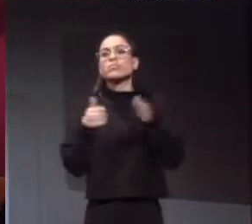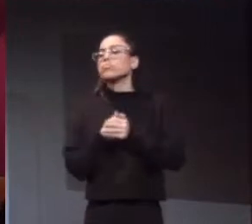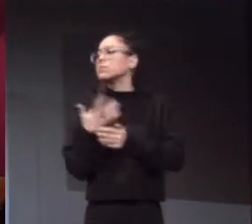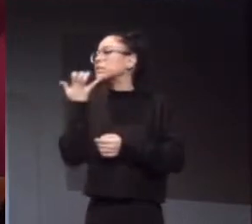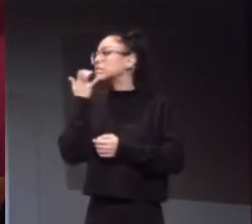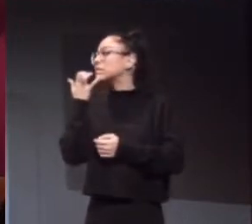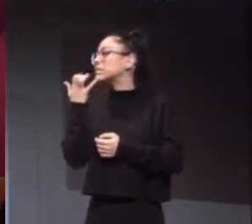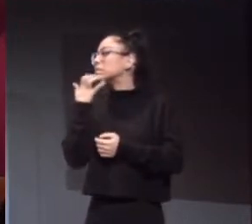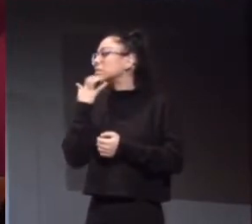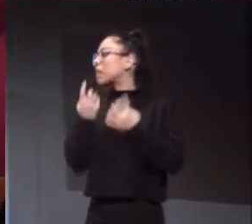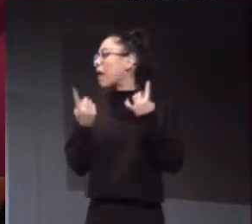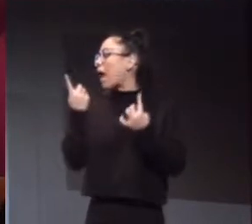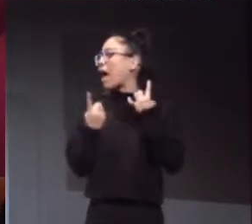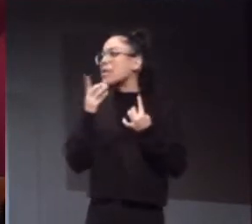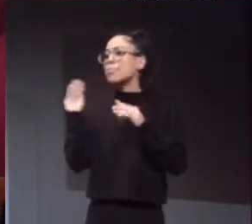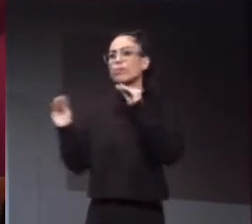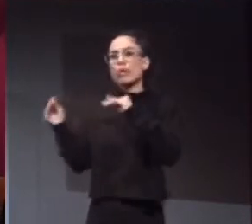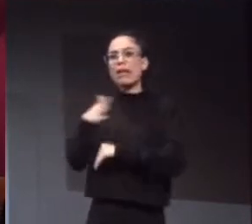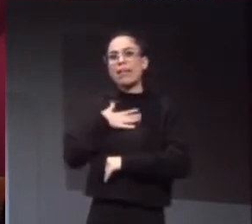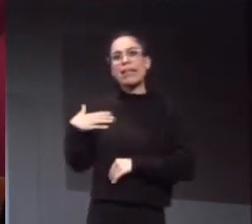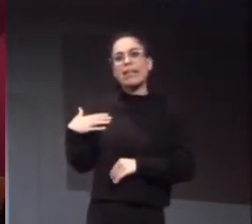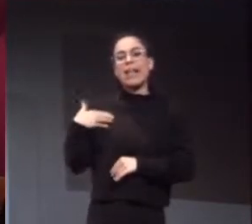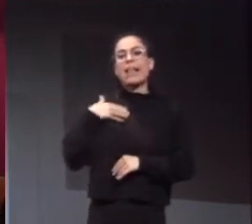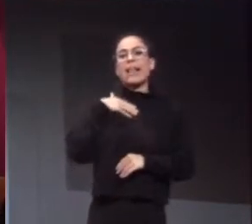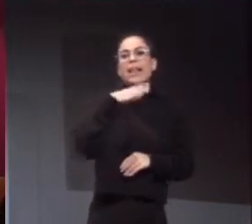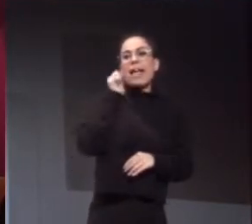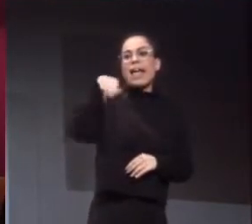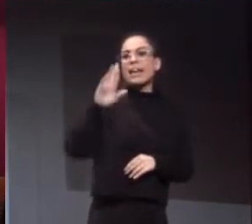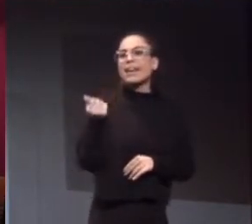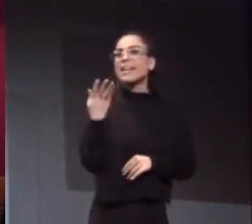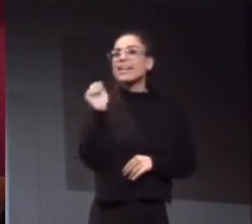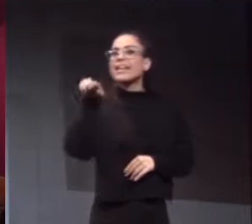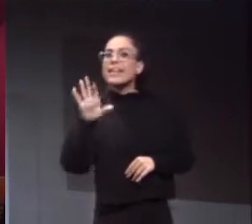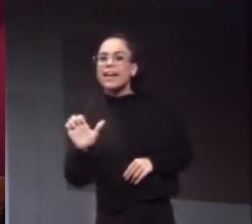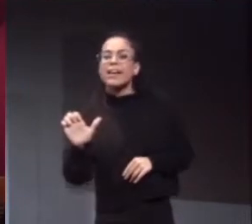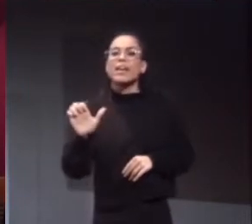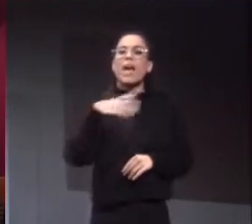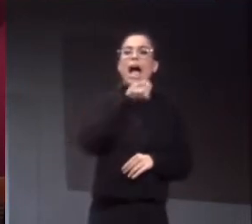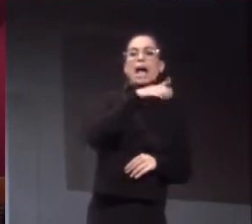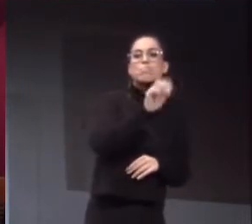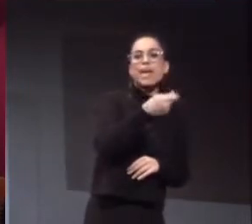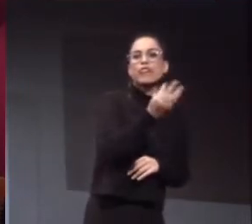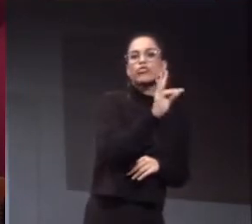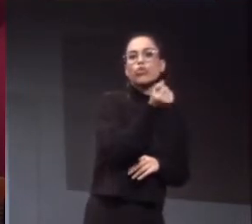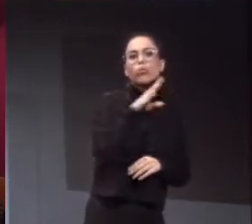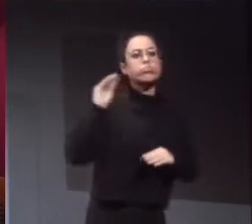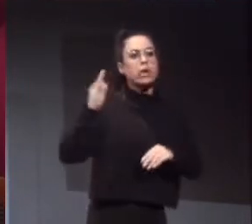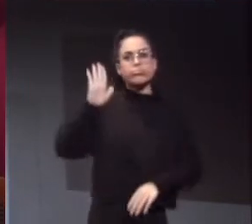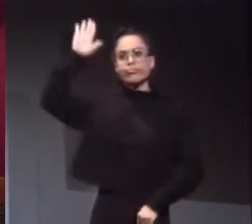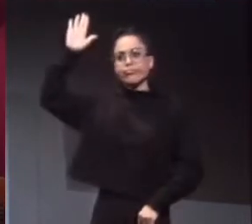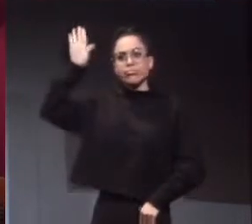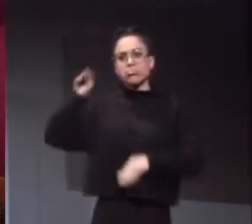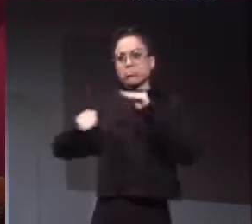preguntarle algo alberto o enrique no tiene más que vamos a estar ahí no tenemos que levantar la mano y